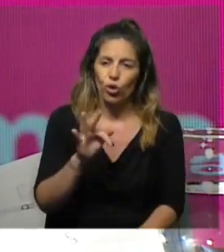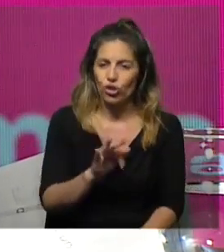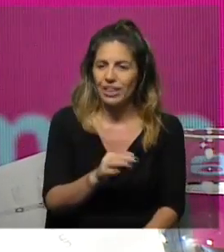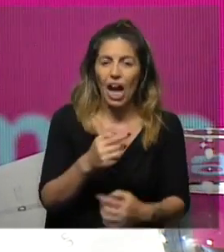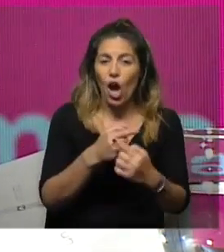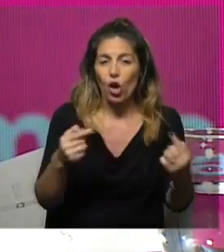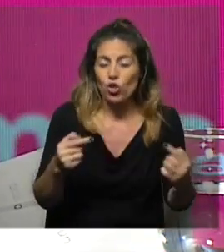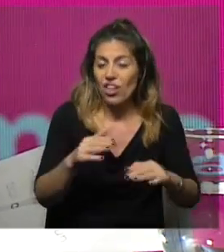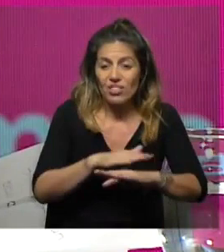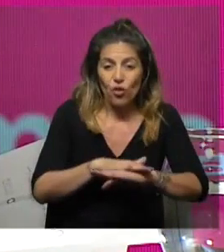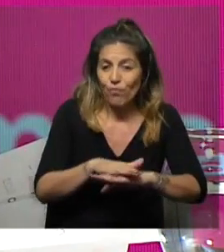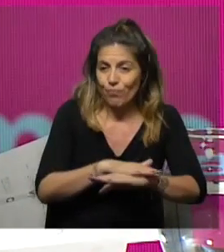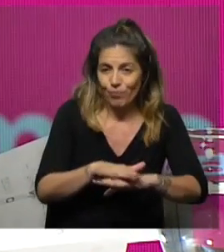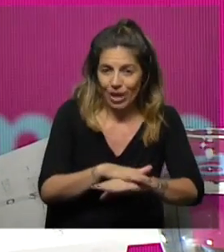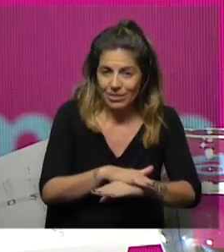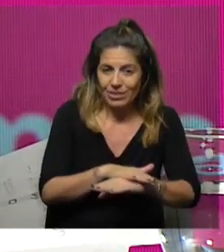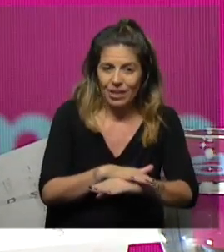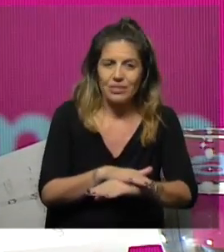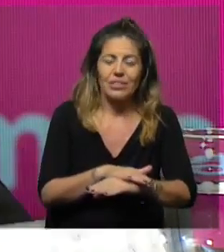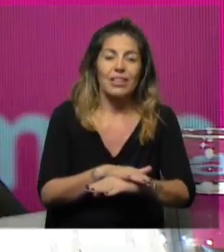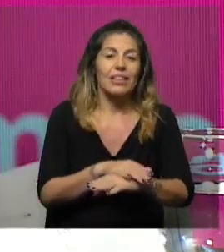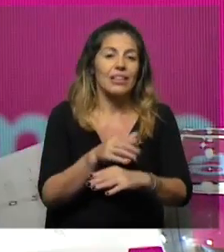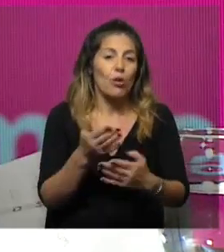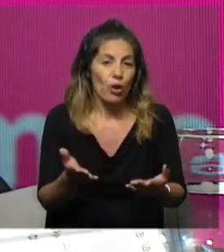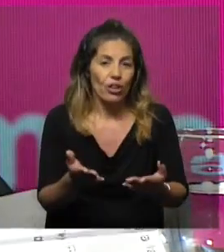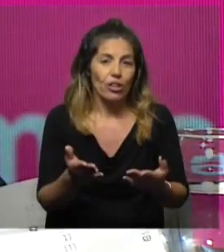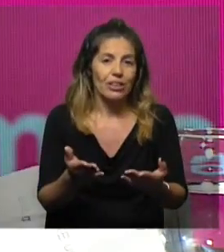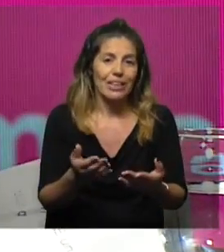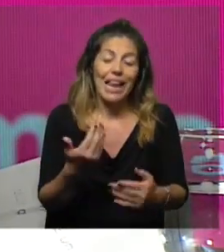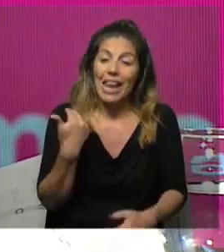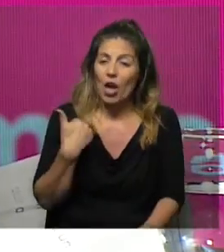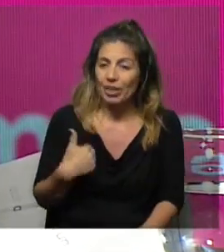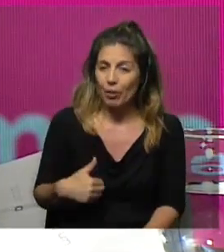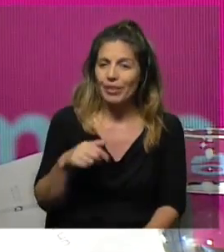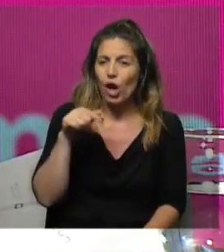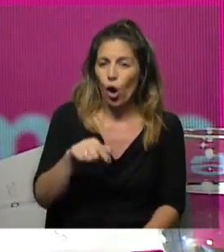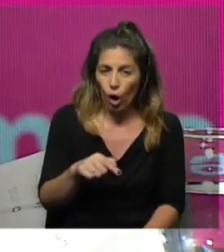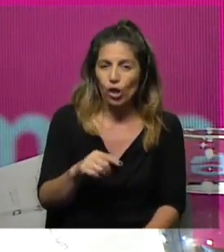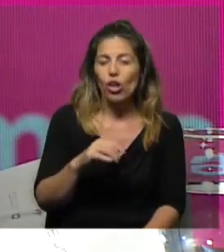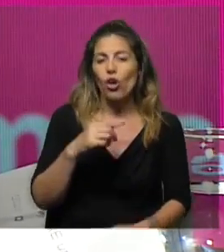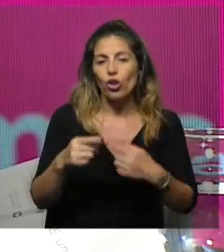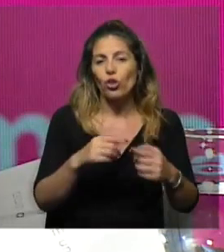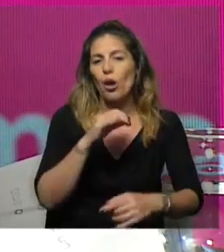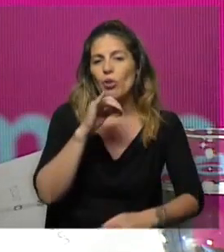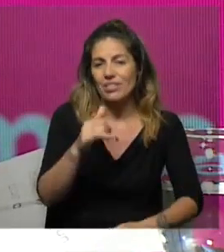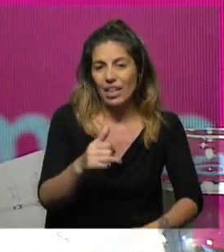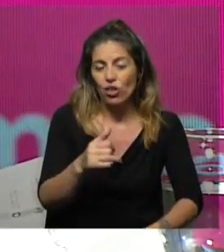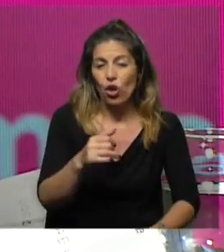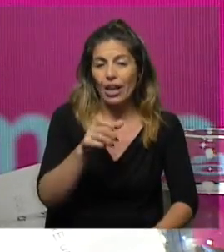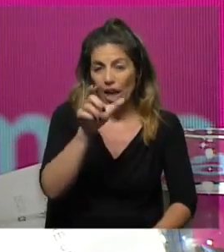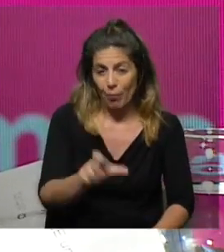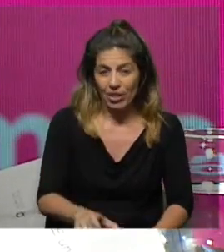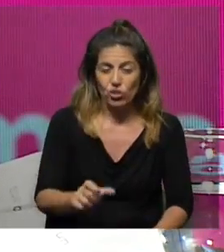cosas que son básicas este y que y que que lamentablemente hoy tenemos que seguir diciendo que la población afro uruguaya